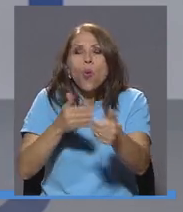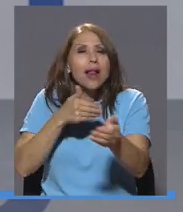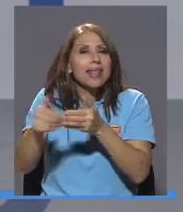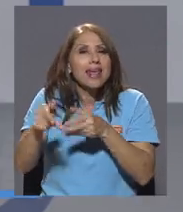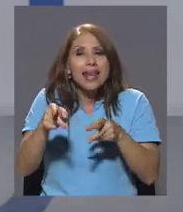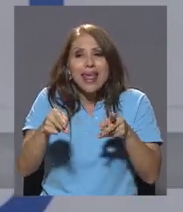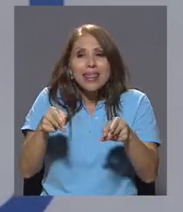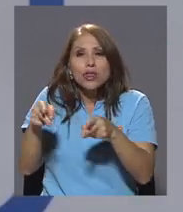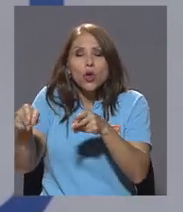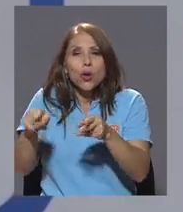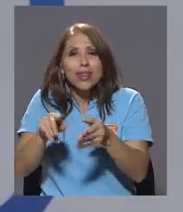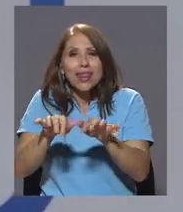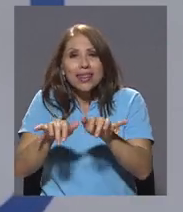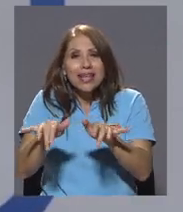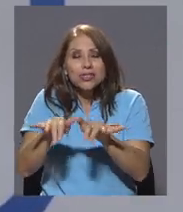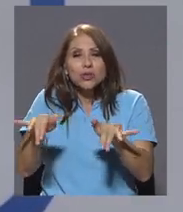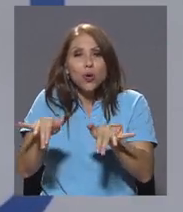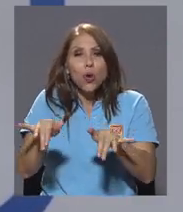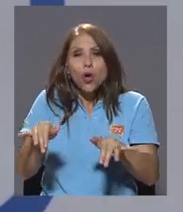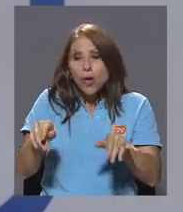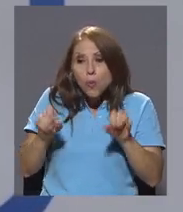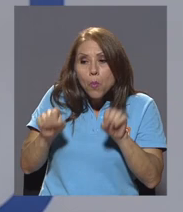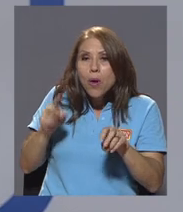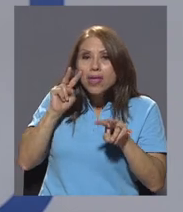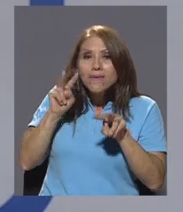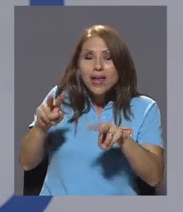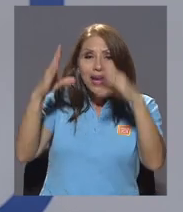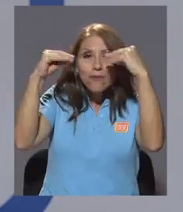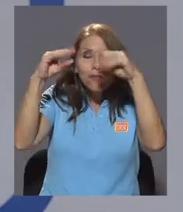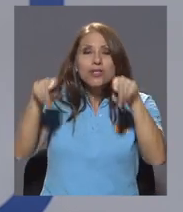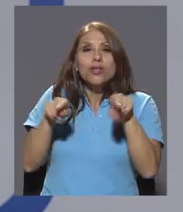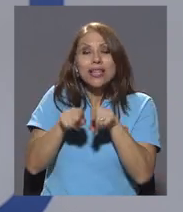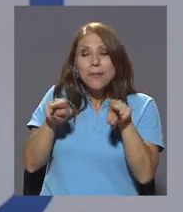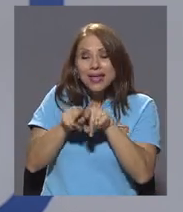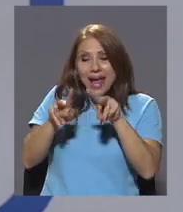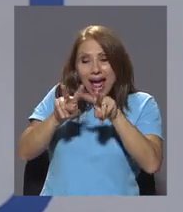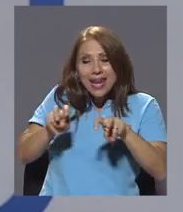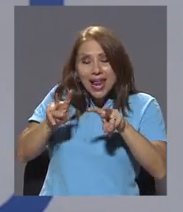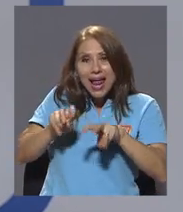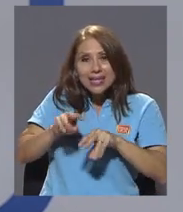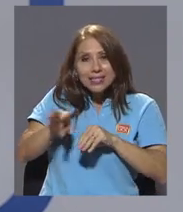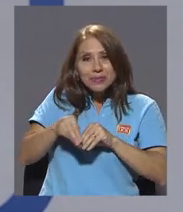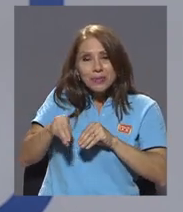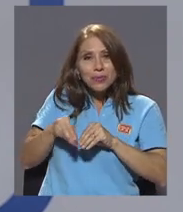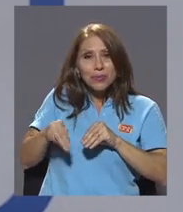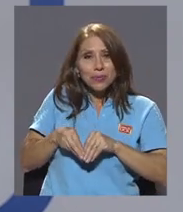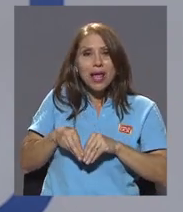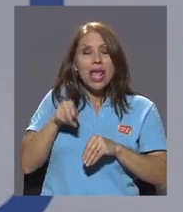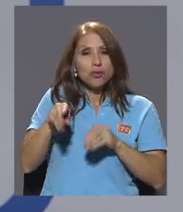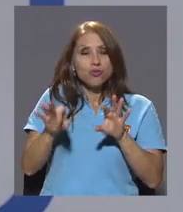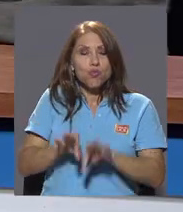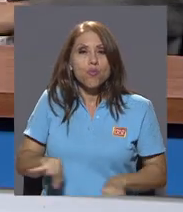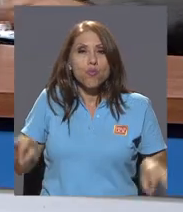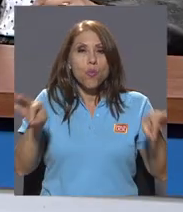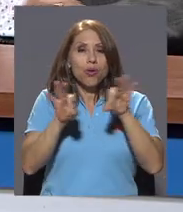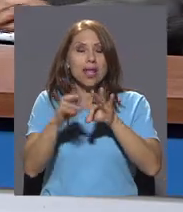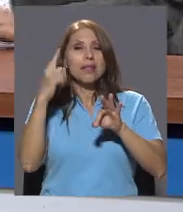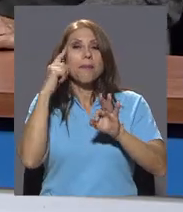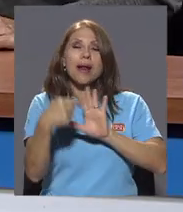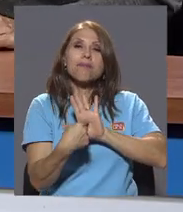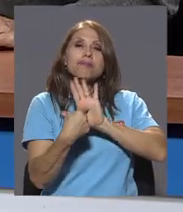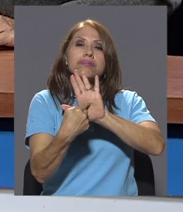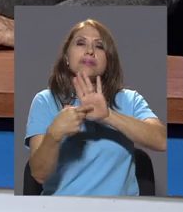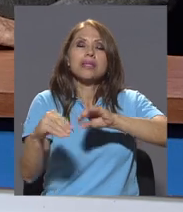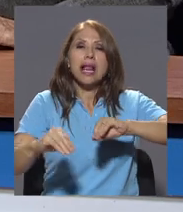información sino poder hacer análisis con esa información que es yo creo que es el punto el punto clave en este aspecto de la transparencia muy bien